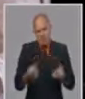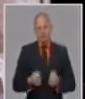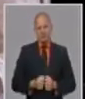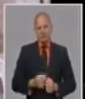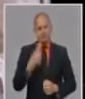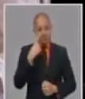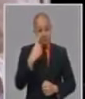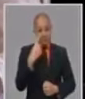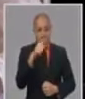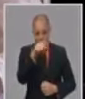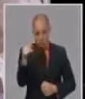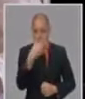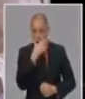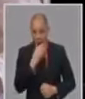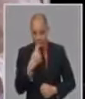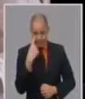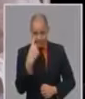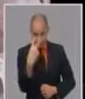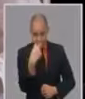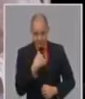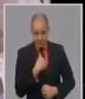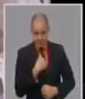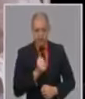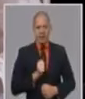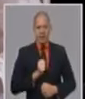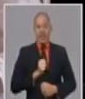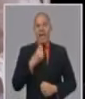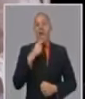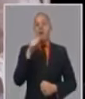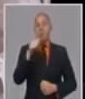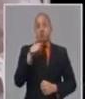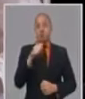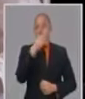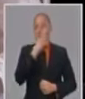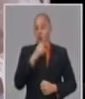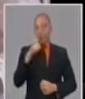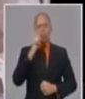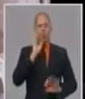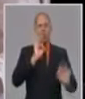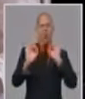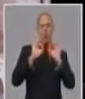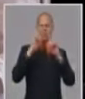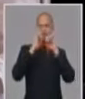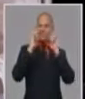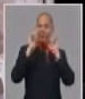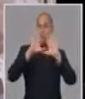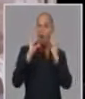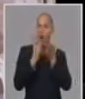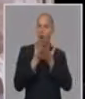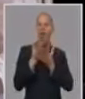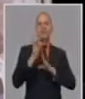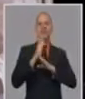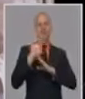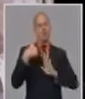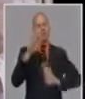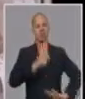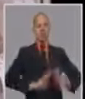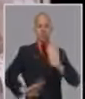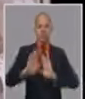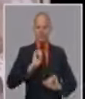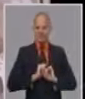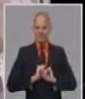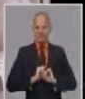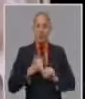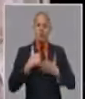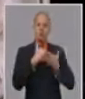entorno, también de cierta manera se está protegiendo él, está garantizando su futuro en términos de salud.